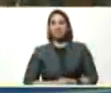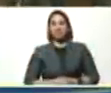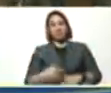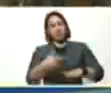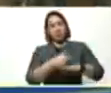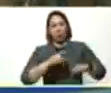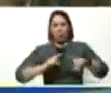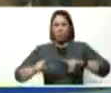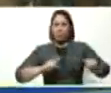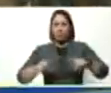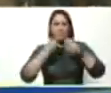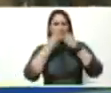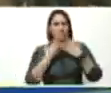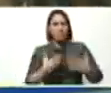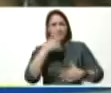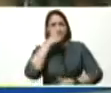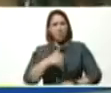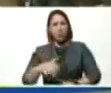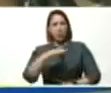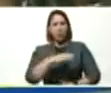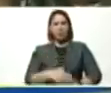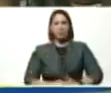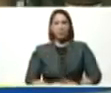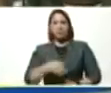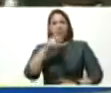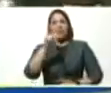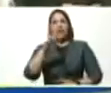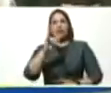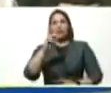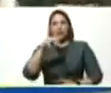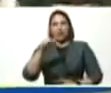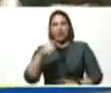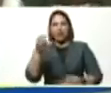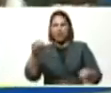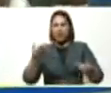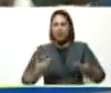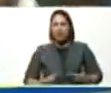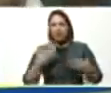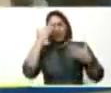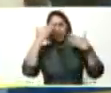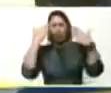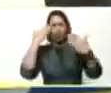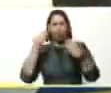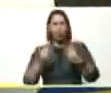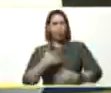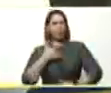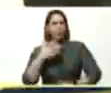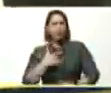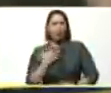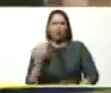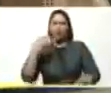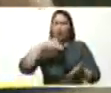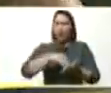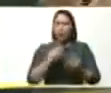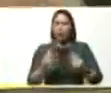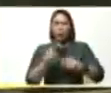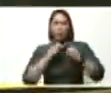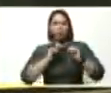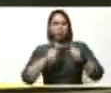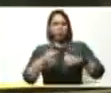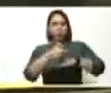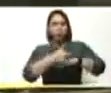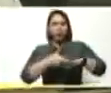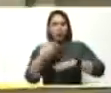Gobernar bien para el pueblo. Karina, dame tu saludo. ¿Cómo te sientes? ¿Cómo está Aragua? ¿Cómo ha arrancado el gobierno